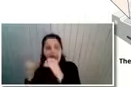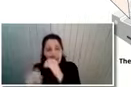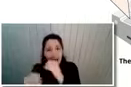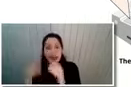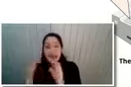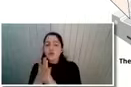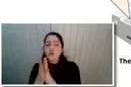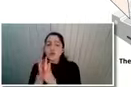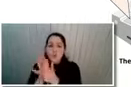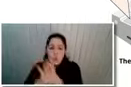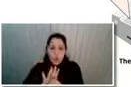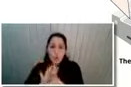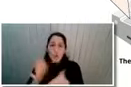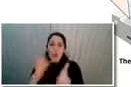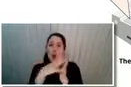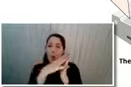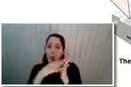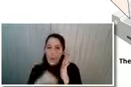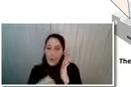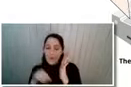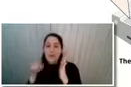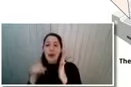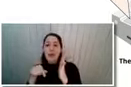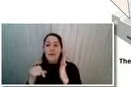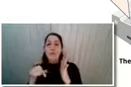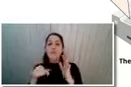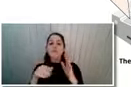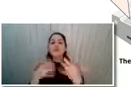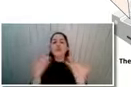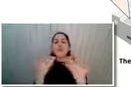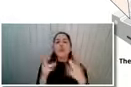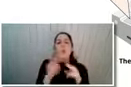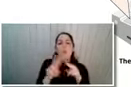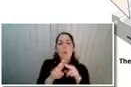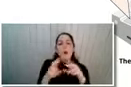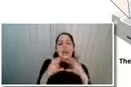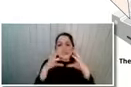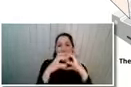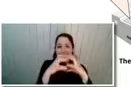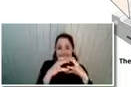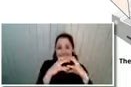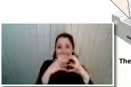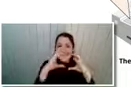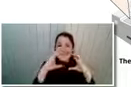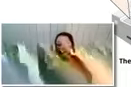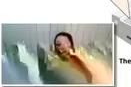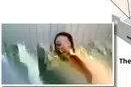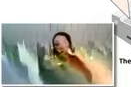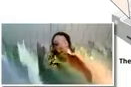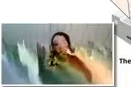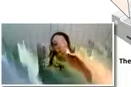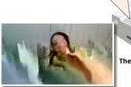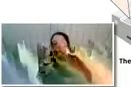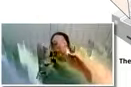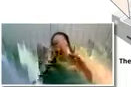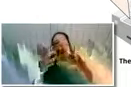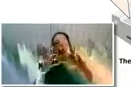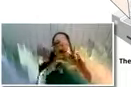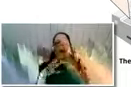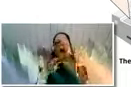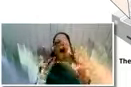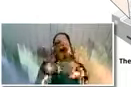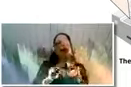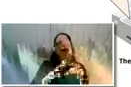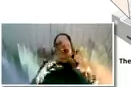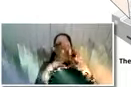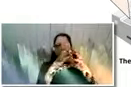para duplicarse y después dividirse. Una célula cuando se divide copia su material genético para quedar ahora en las dos células, y es